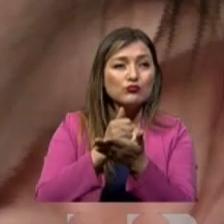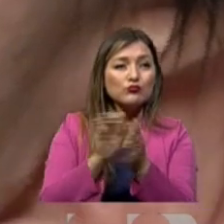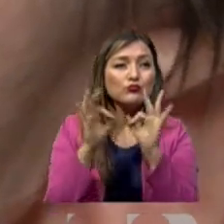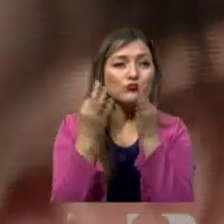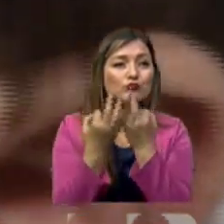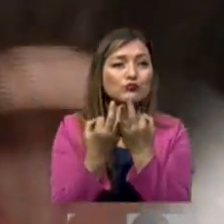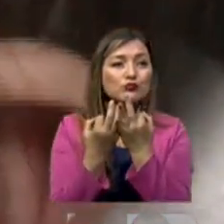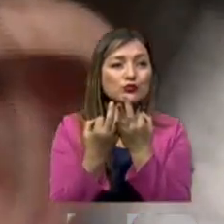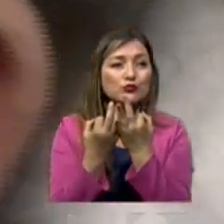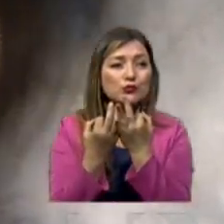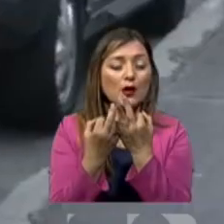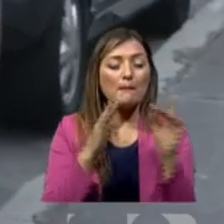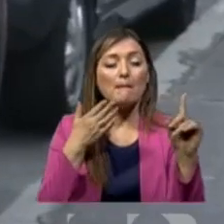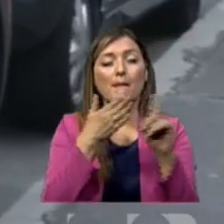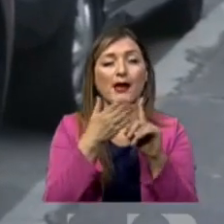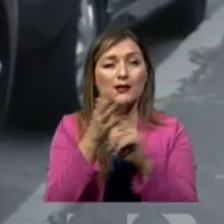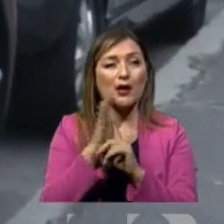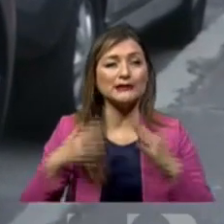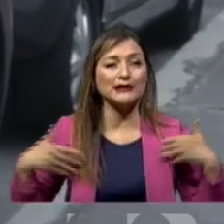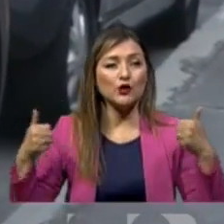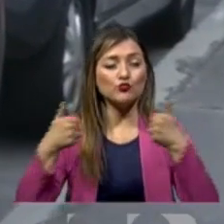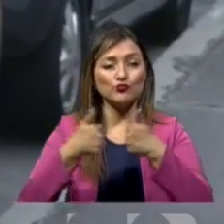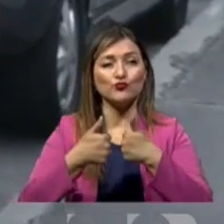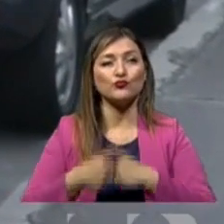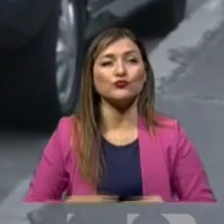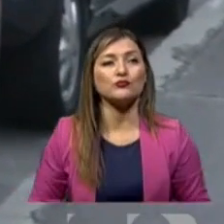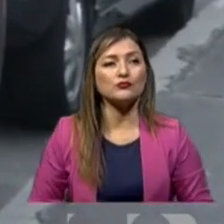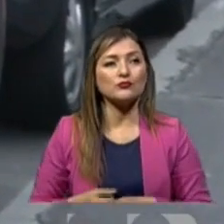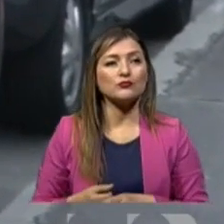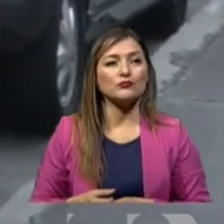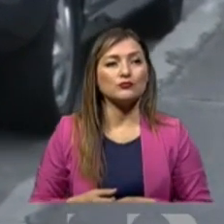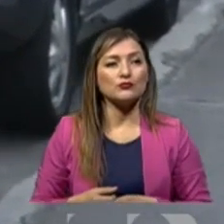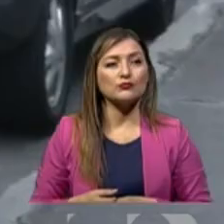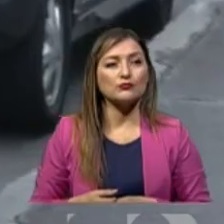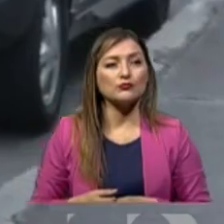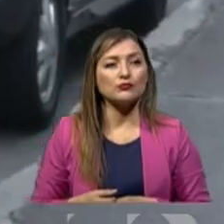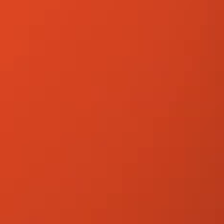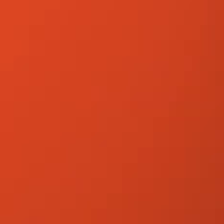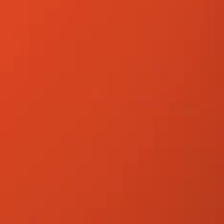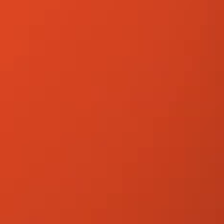familia a acercarse a su meta. En Quito, Natalie Jiménez, 24 horas.